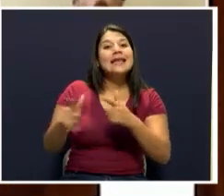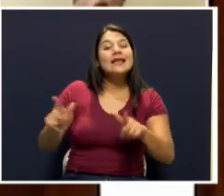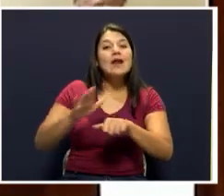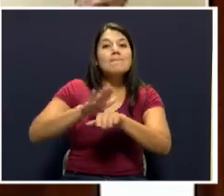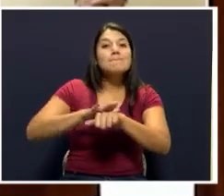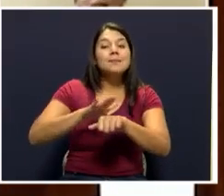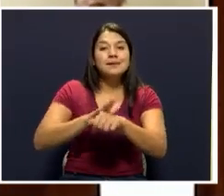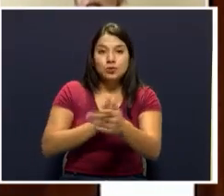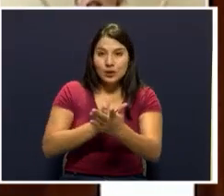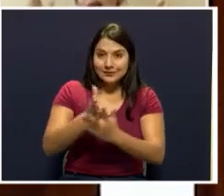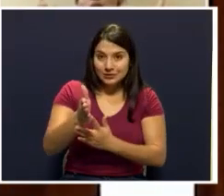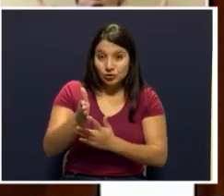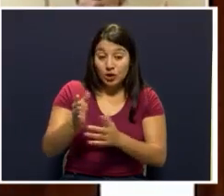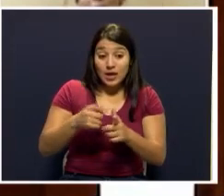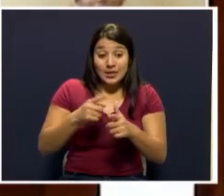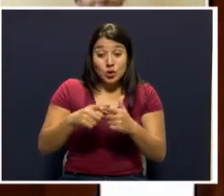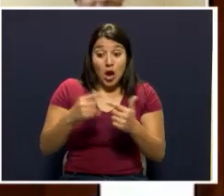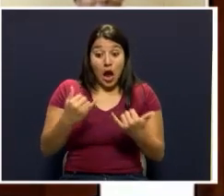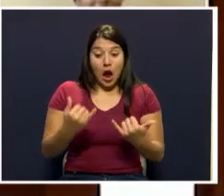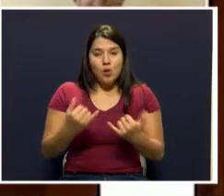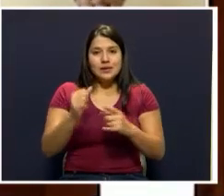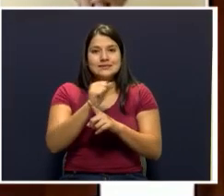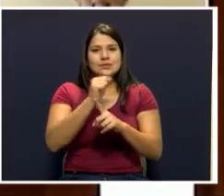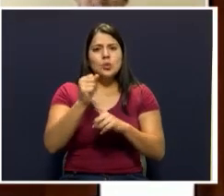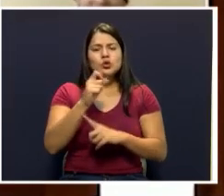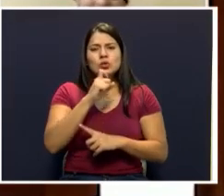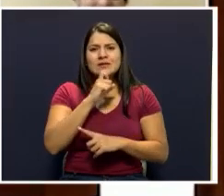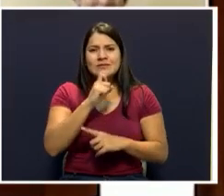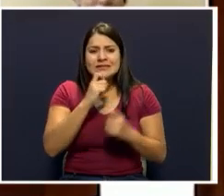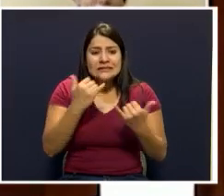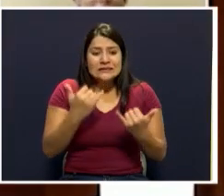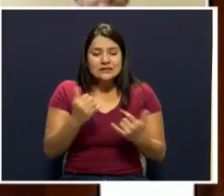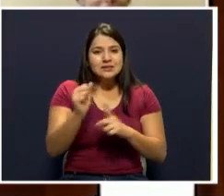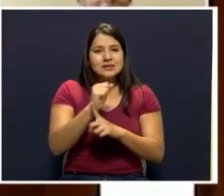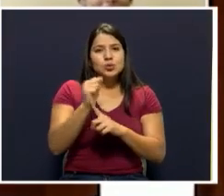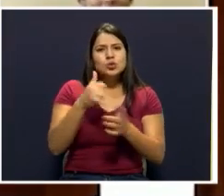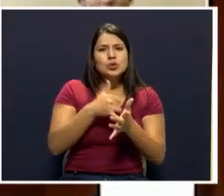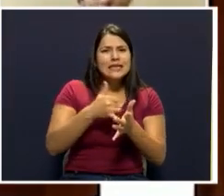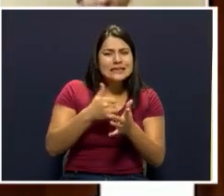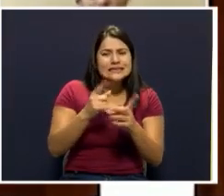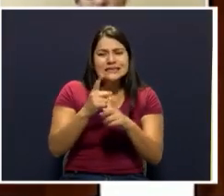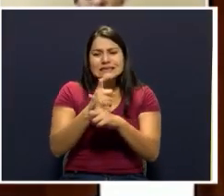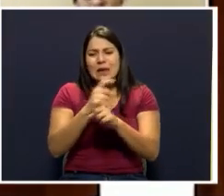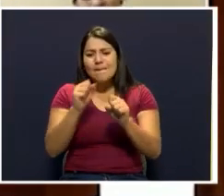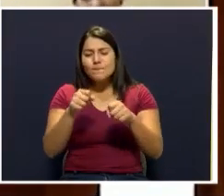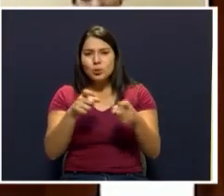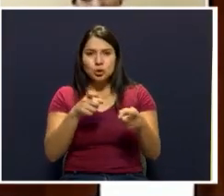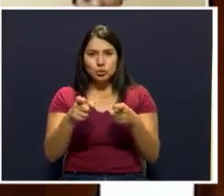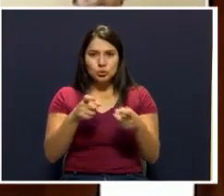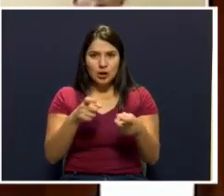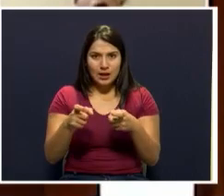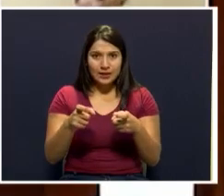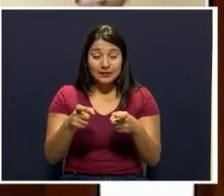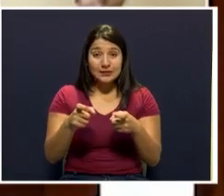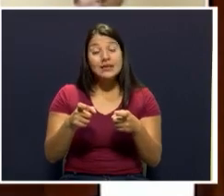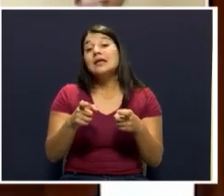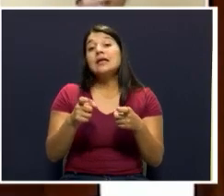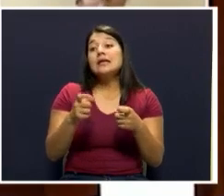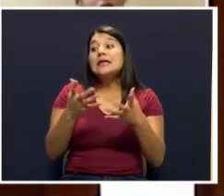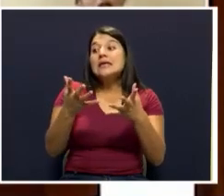que permitan en esta situación tan difícil, en esta situación tan delicada y tan compleja de manejar, que podamos tener